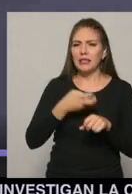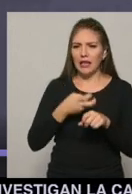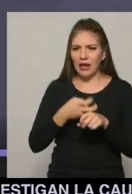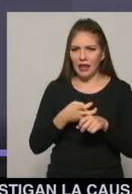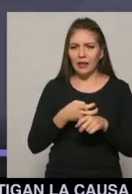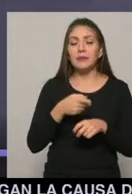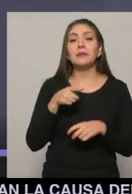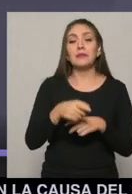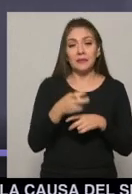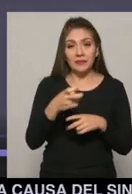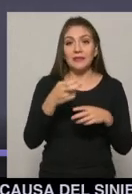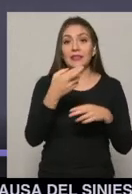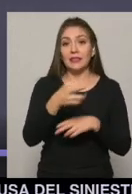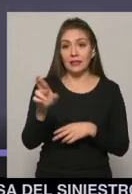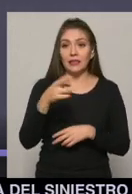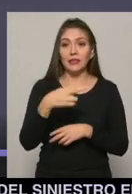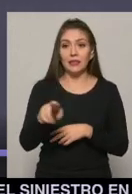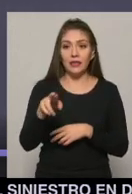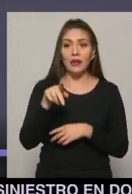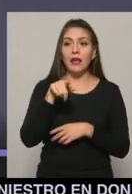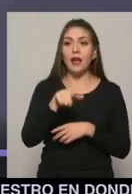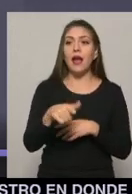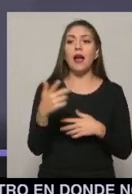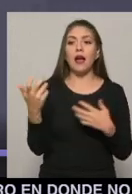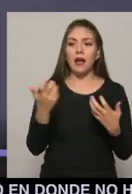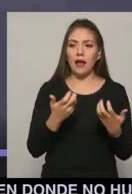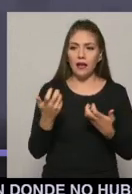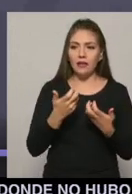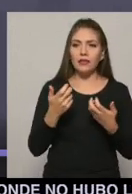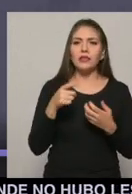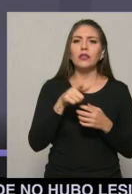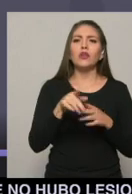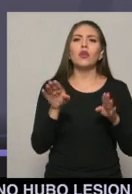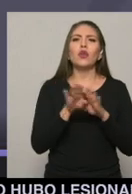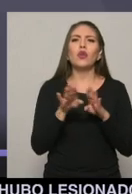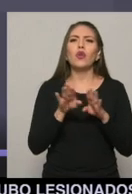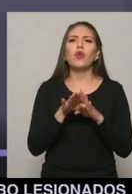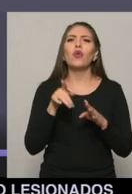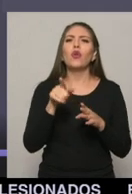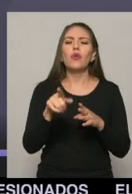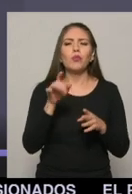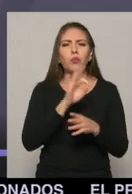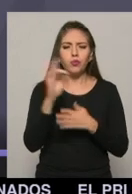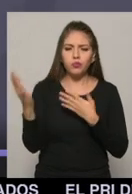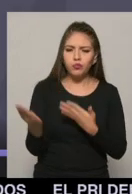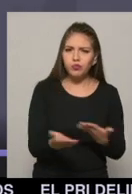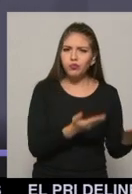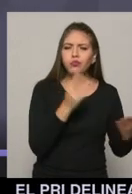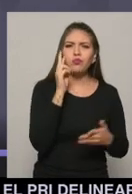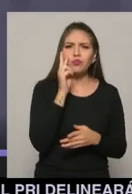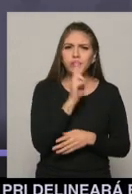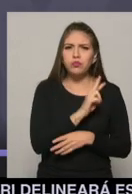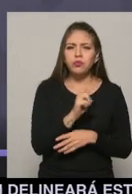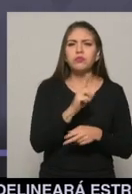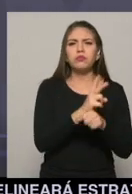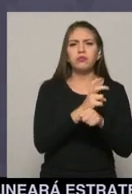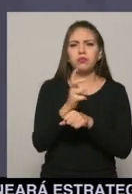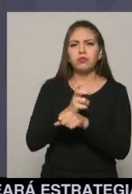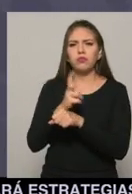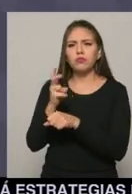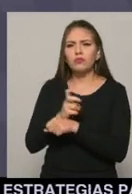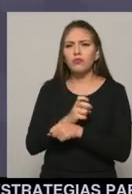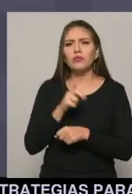estos restaurantes que pues nos van a hacer abrirnos sus puertas y pues invitar más a los rusos, al